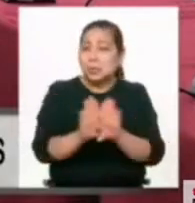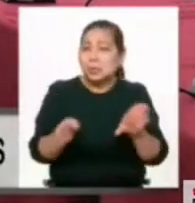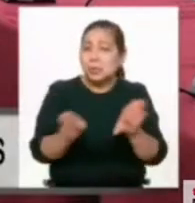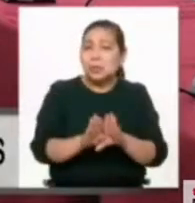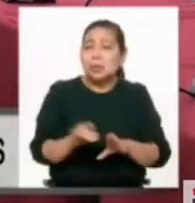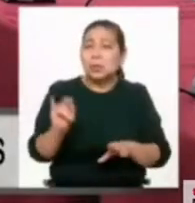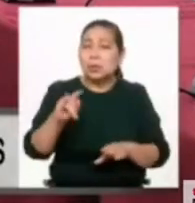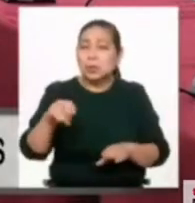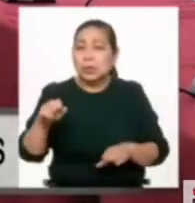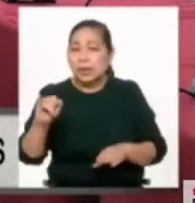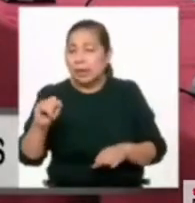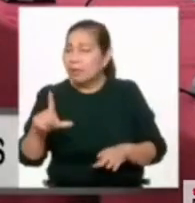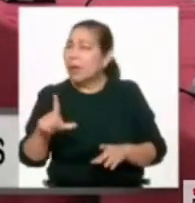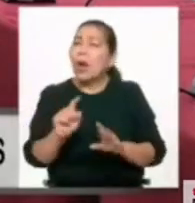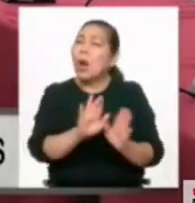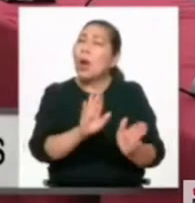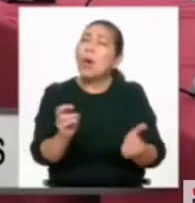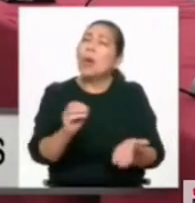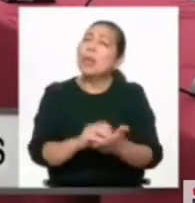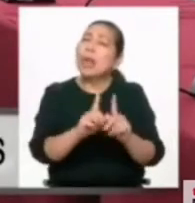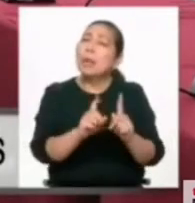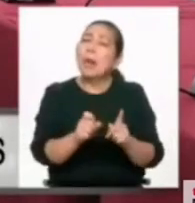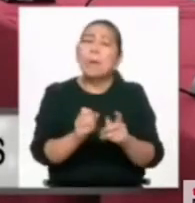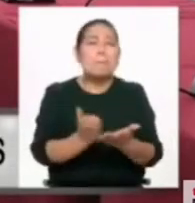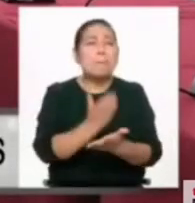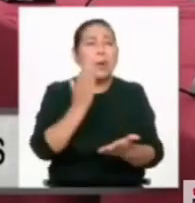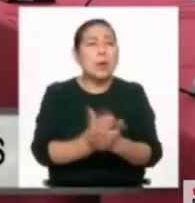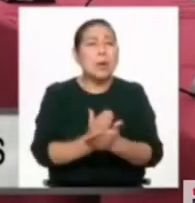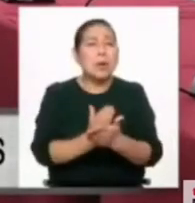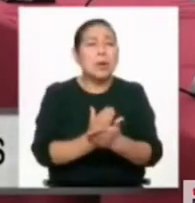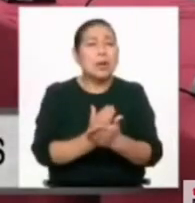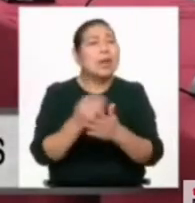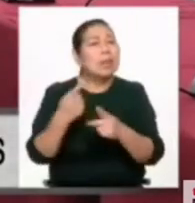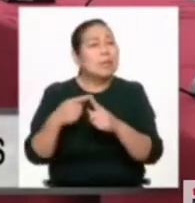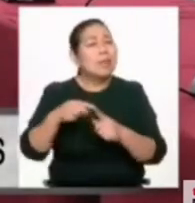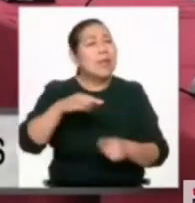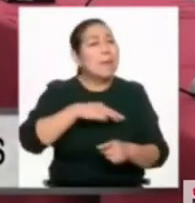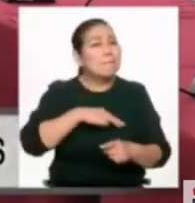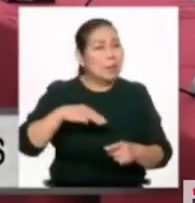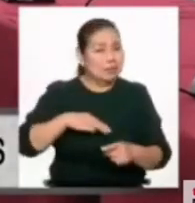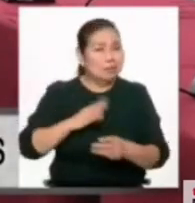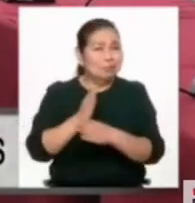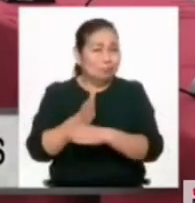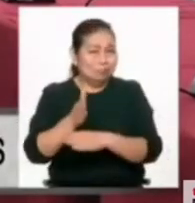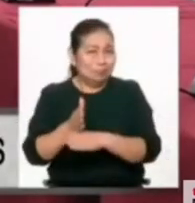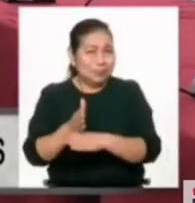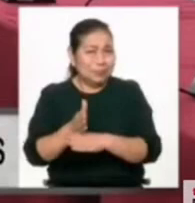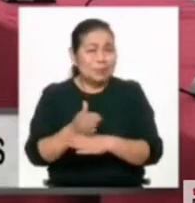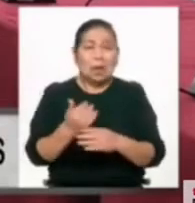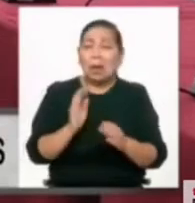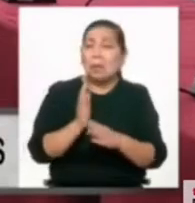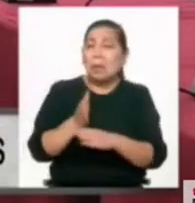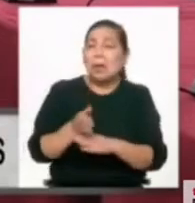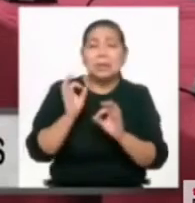la Sunafil. Por otro lado, permítanme una pregunta más sobre el conflicto en Chalhuahuacho. Diferentes ministros que se encuentran ahora en esta mesa